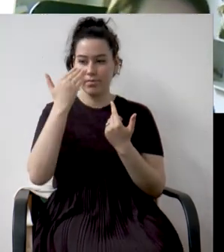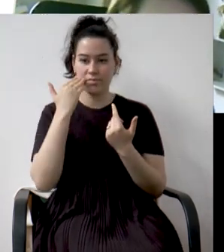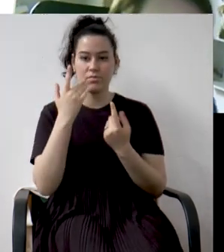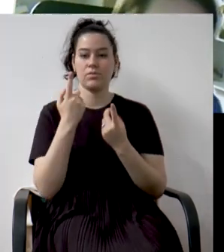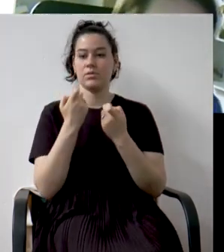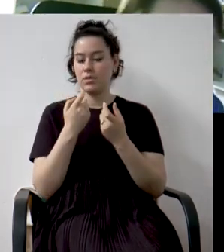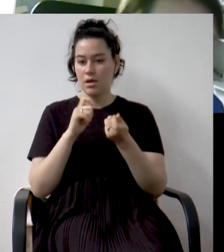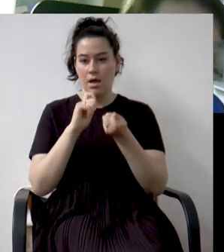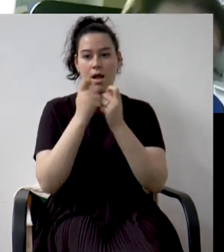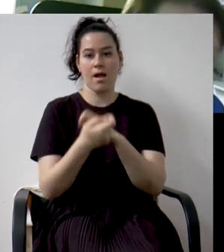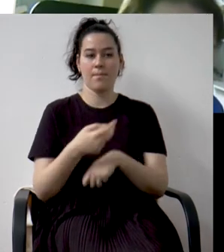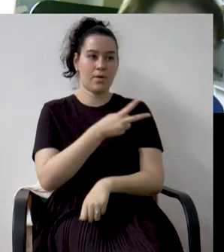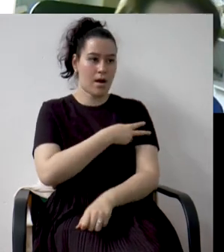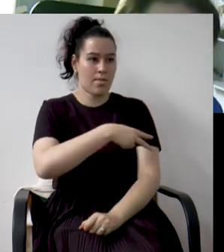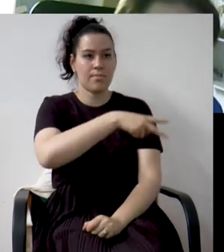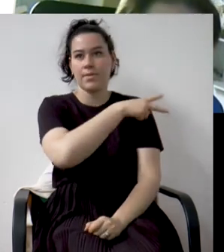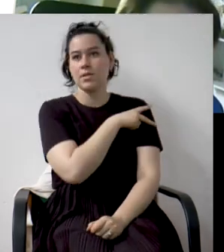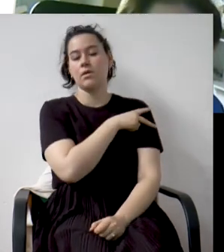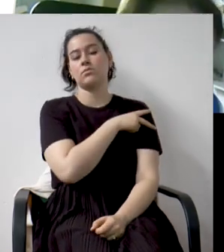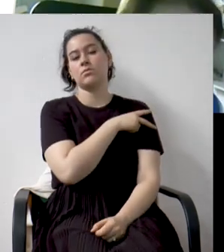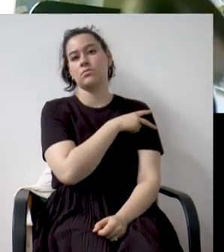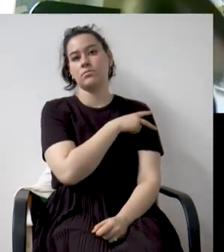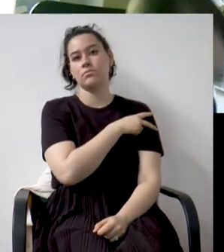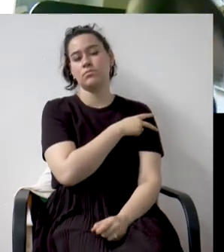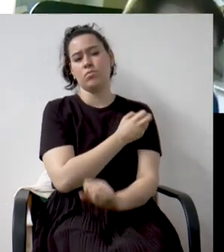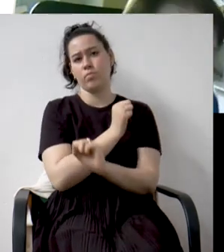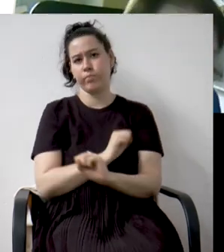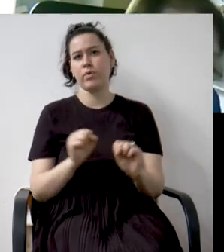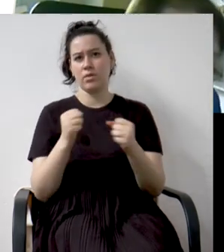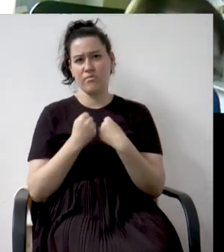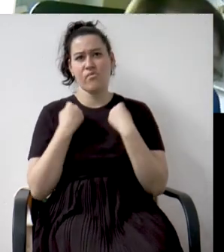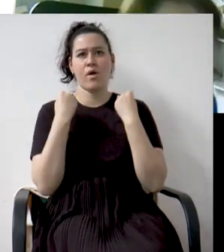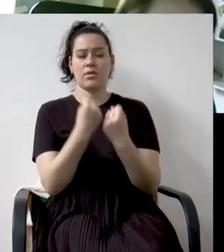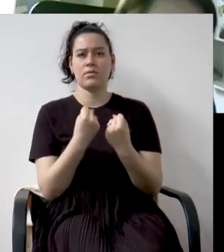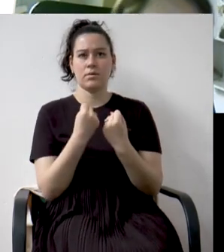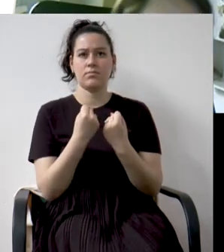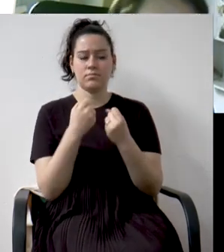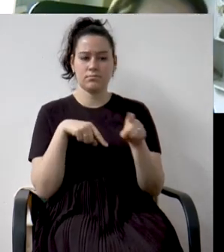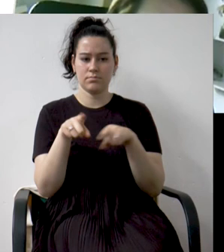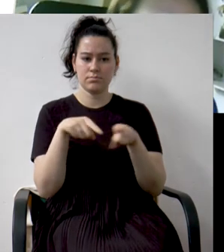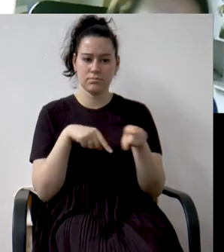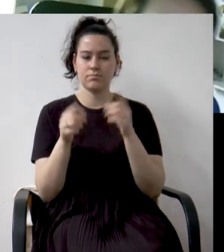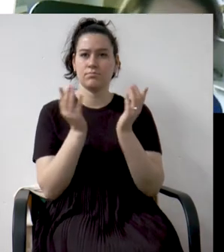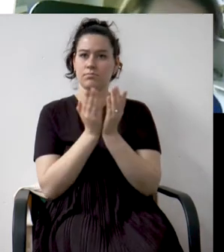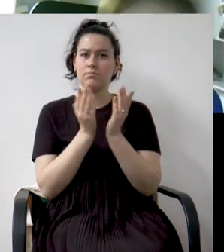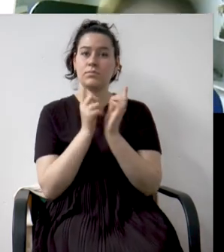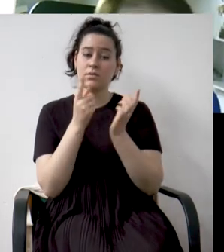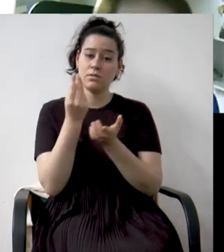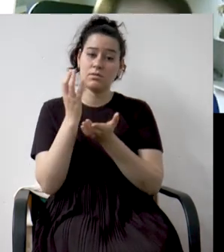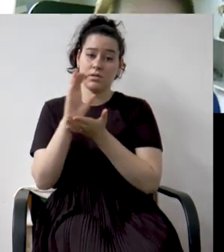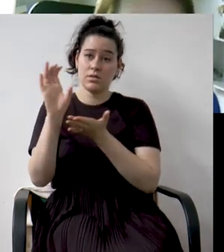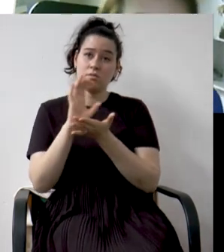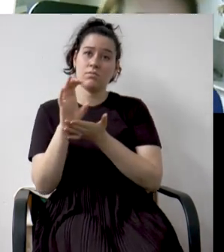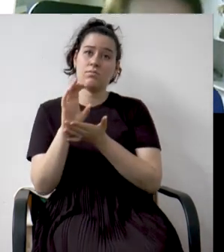que eso tiene que ser un grado más alto. Entonces pueden reforzar esas troncales de carrera con esos dineros que quizás